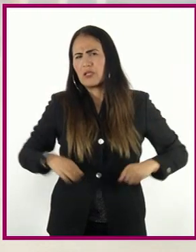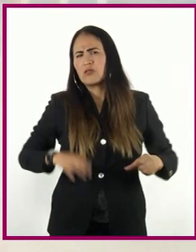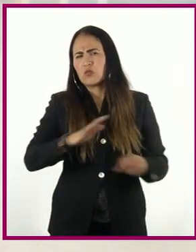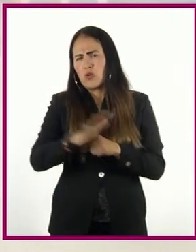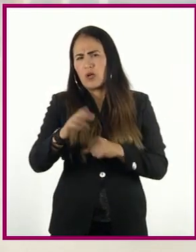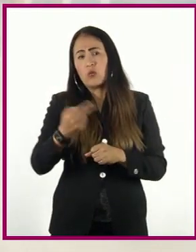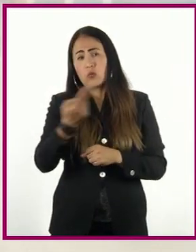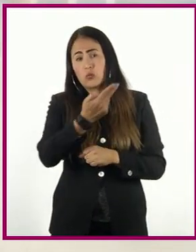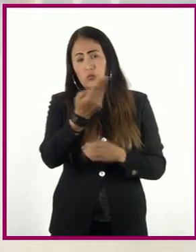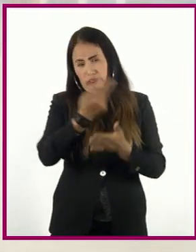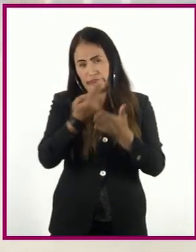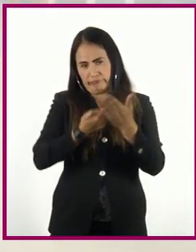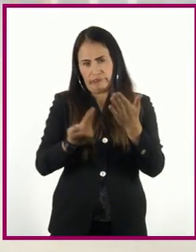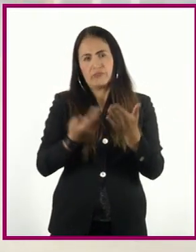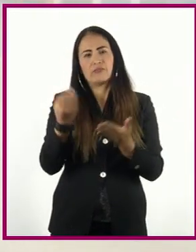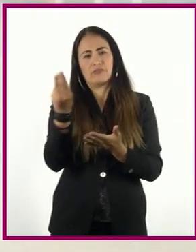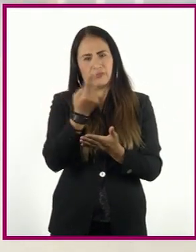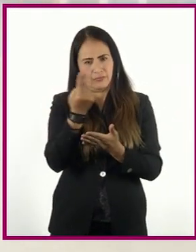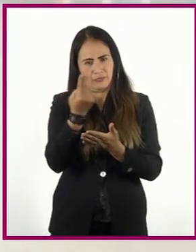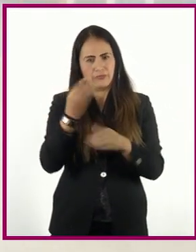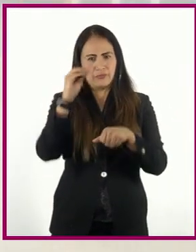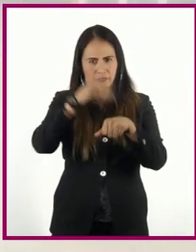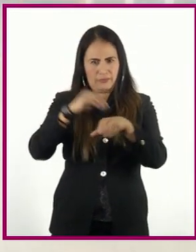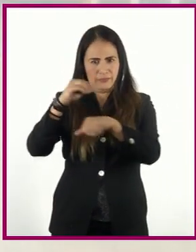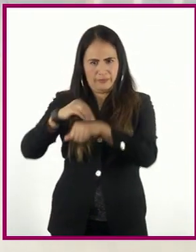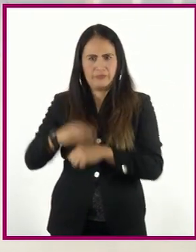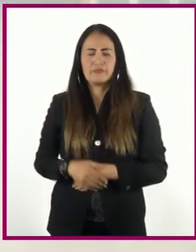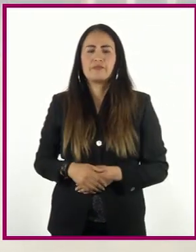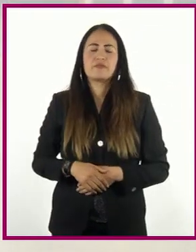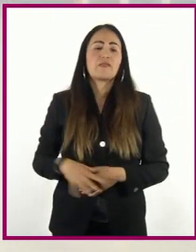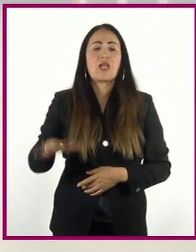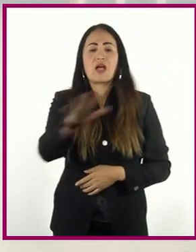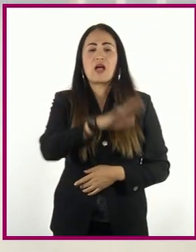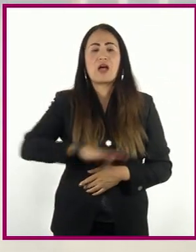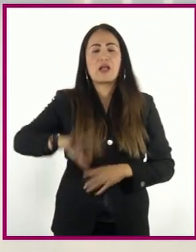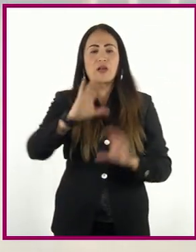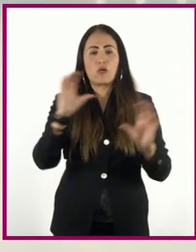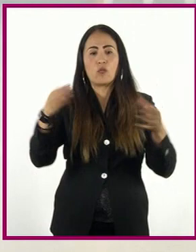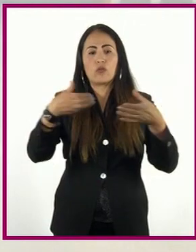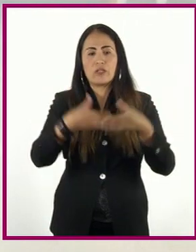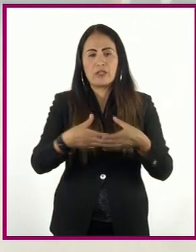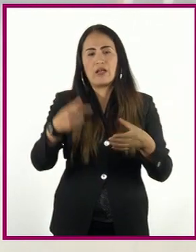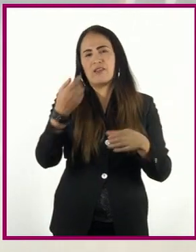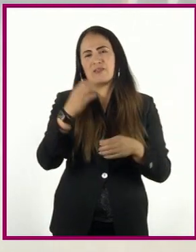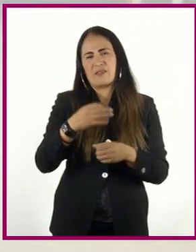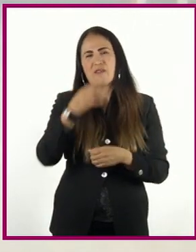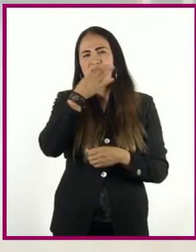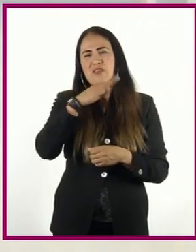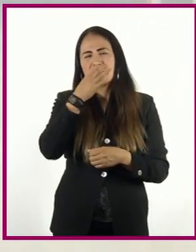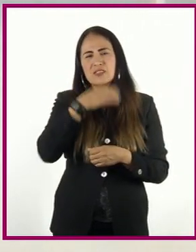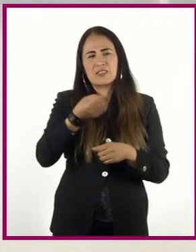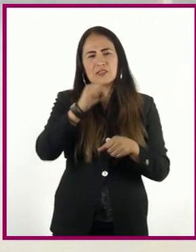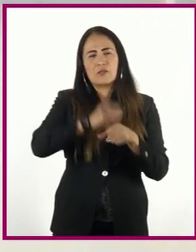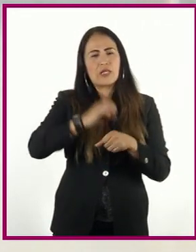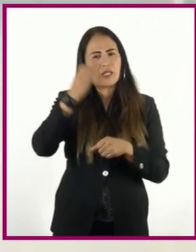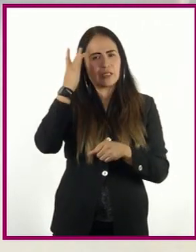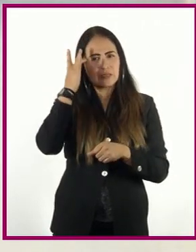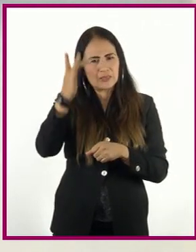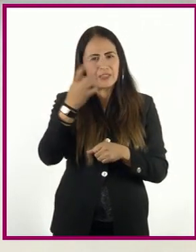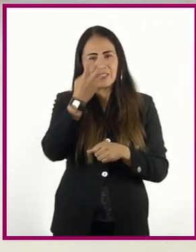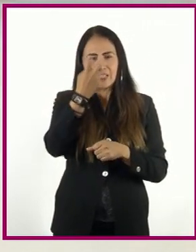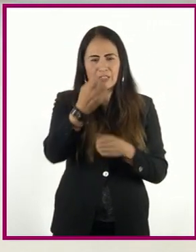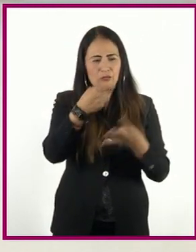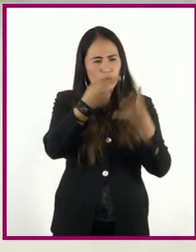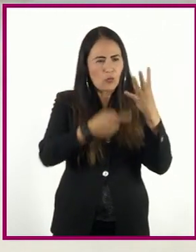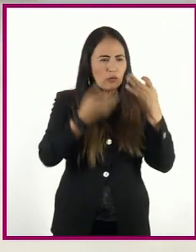trabajo. Recuerden que describir cómo vive su comunidad esta celebración puede convertirse en una fuente